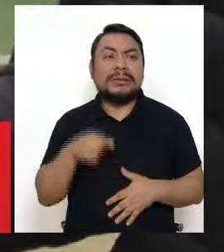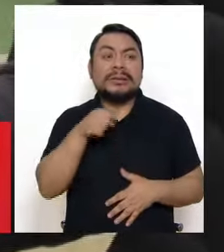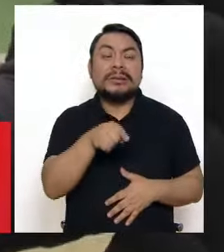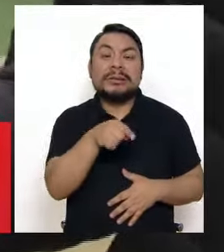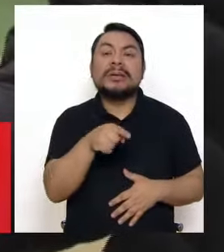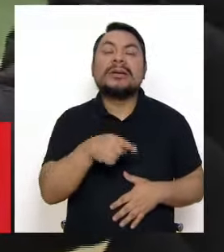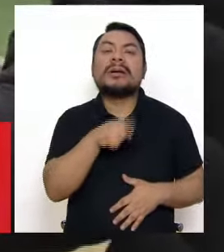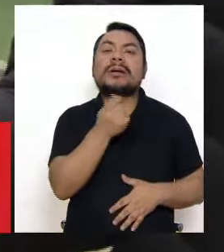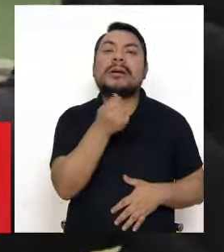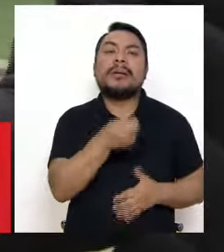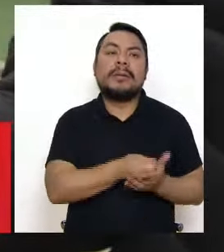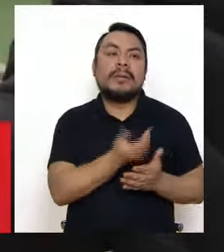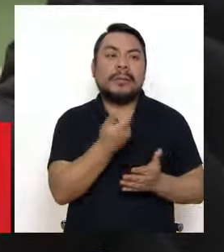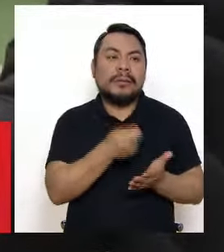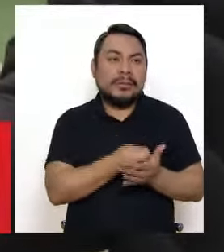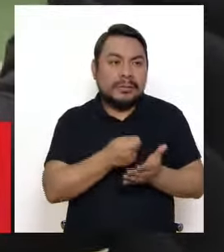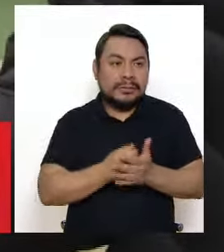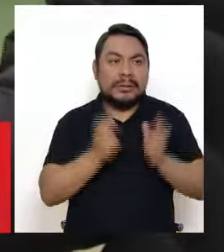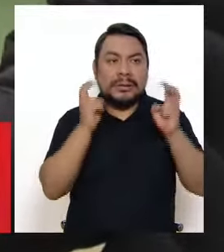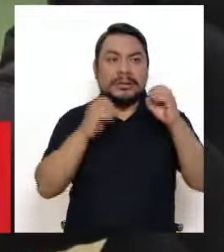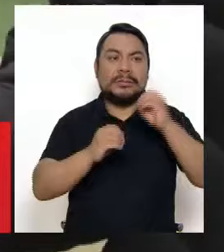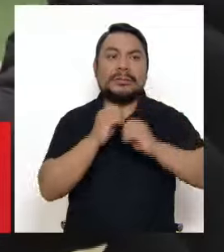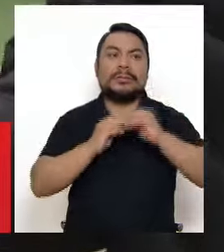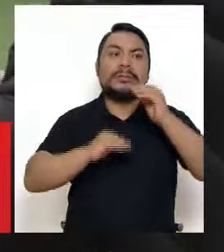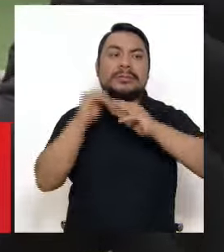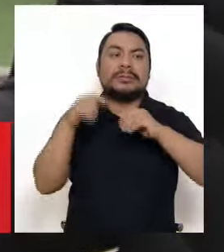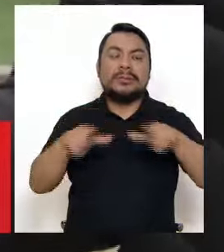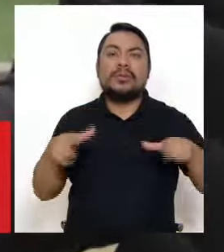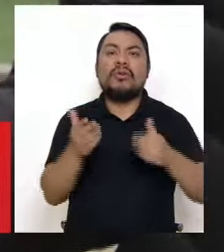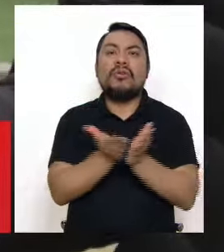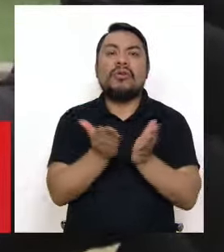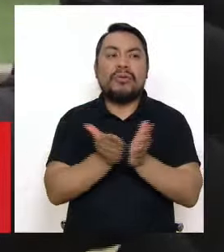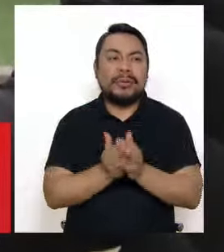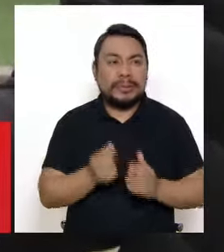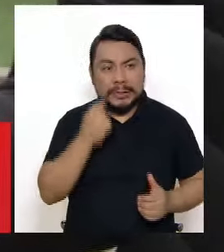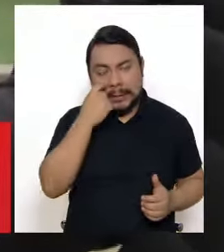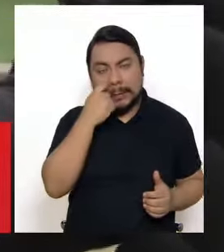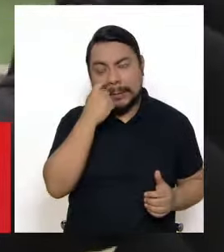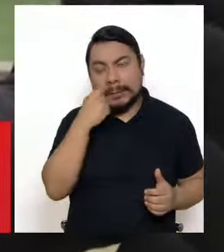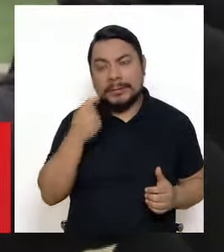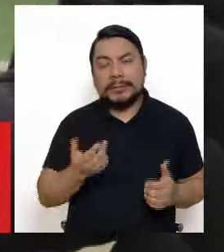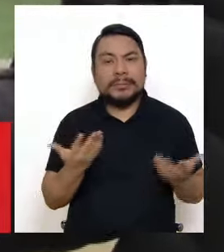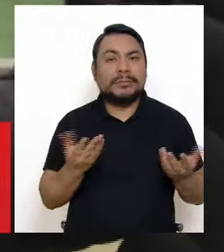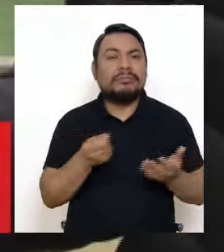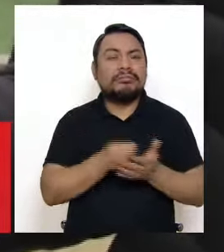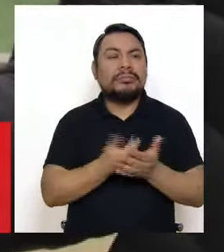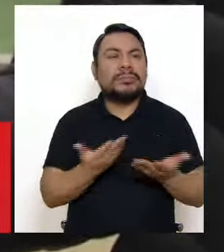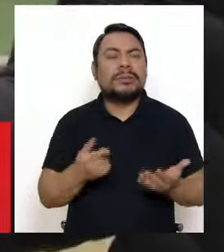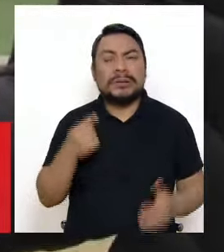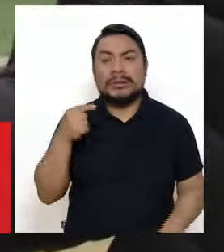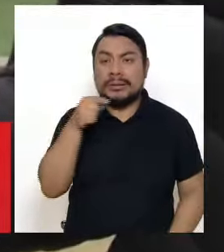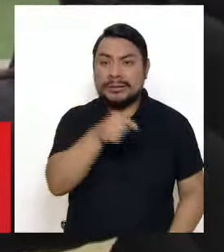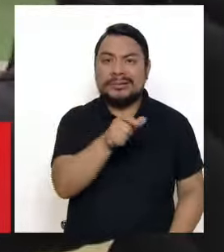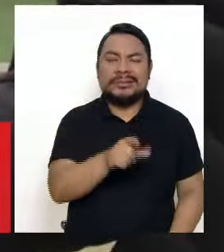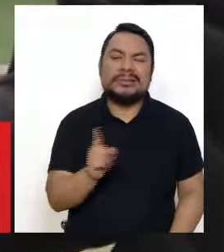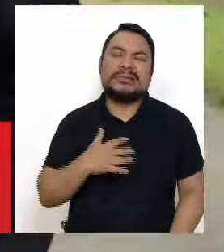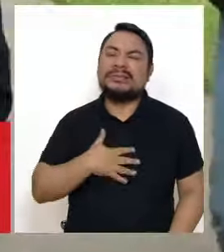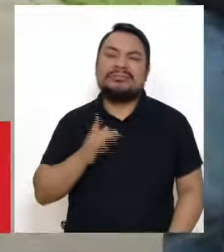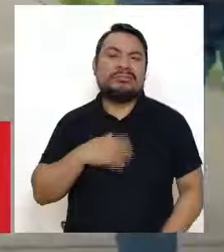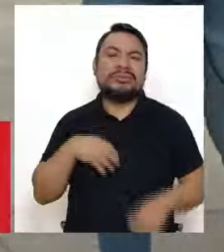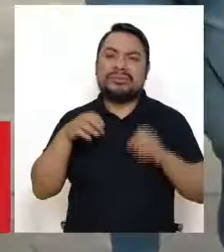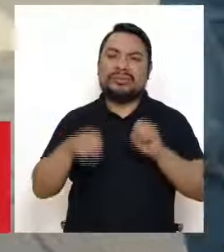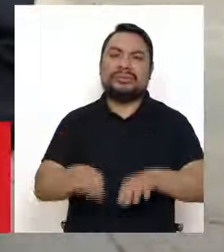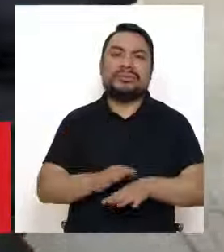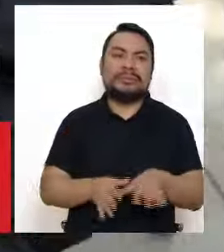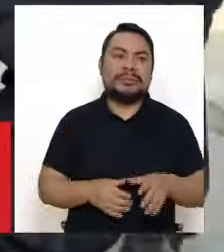un dinero por el tema de la construcción de este nuevo colegio no que es por 52 millones lo cierto que él renunció al